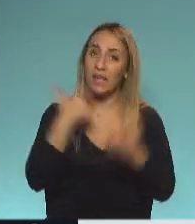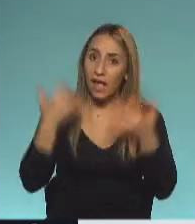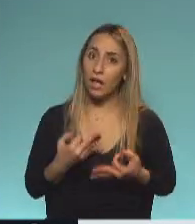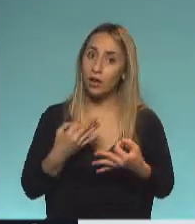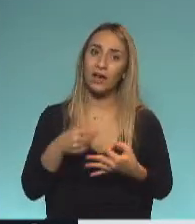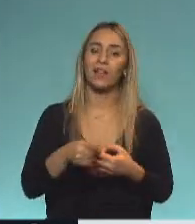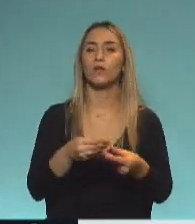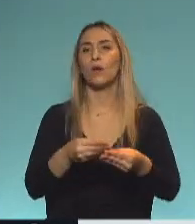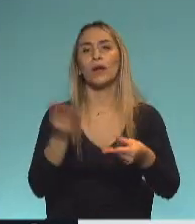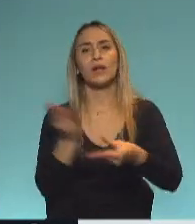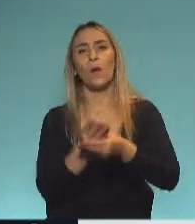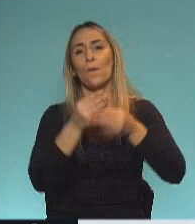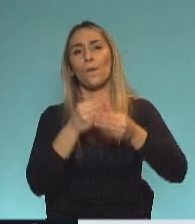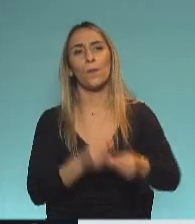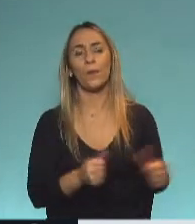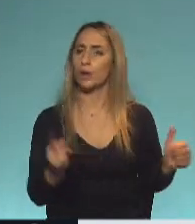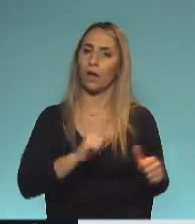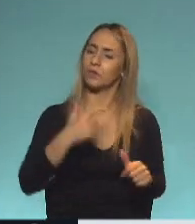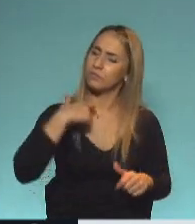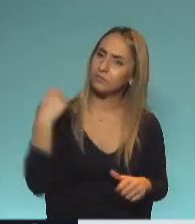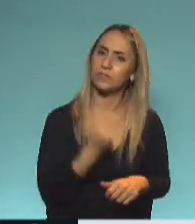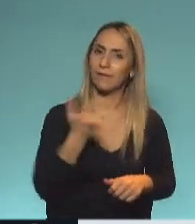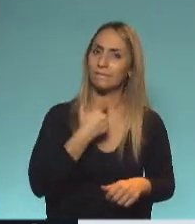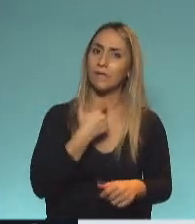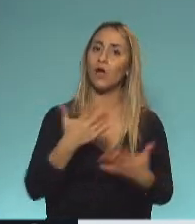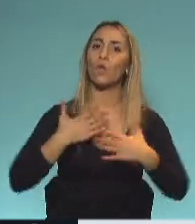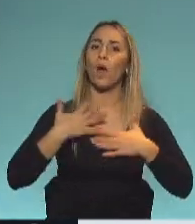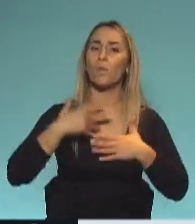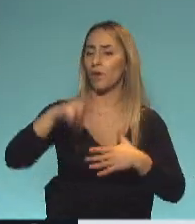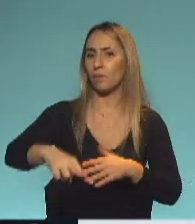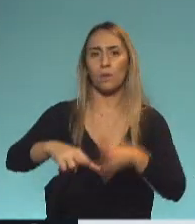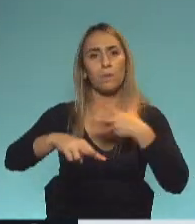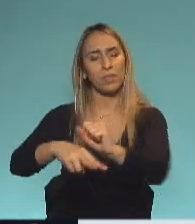esto no desaparezca y que encuentren el cuerpo como sea, pero que lo encuentren a mi hermano.